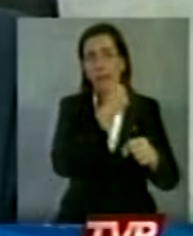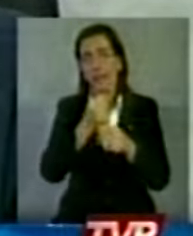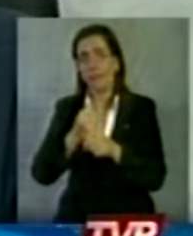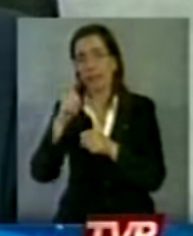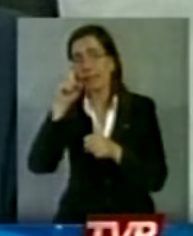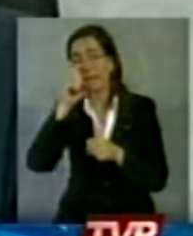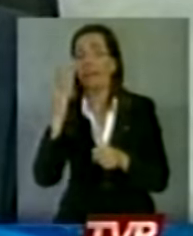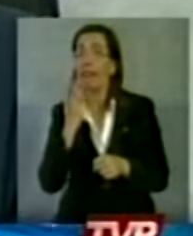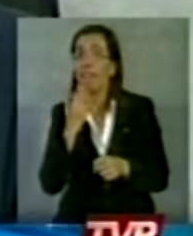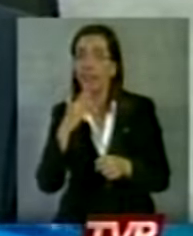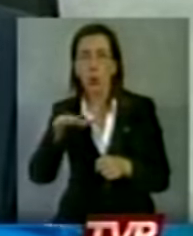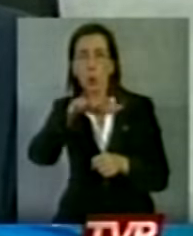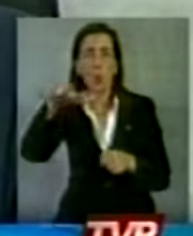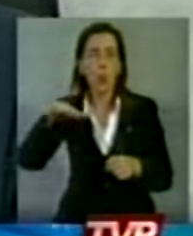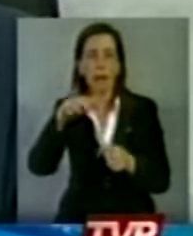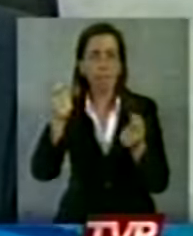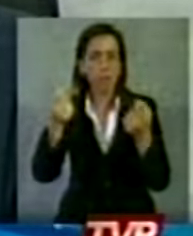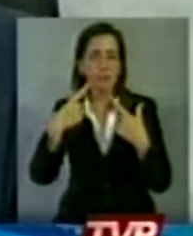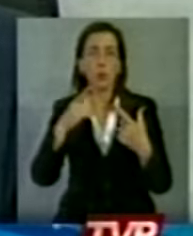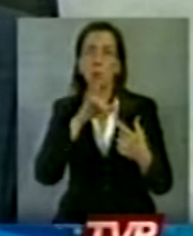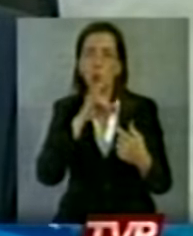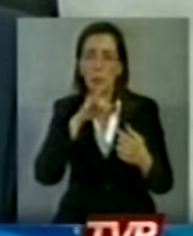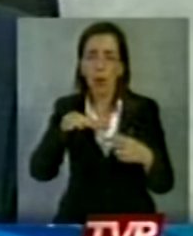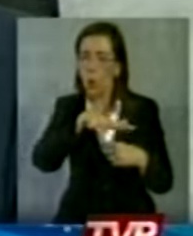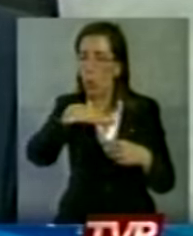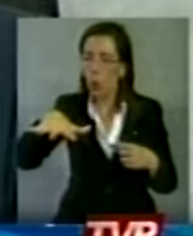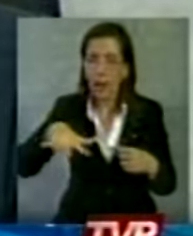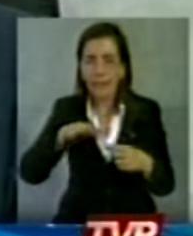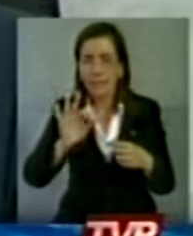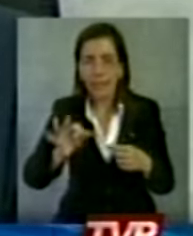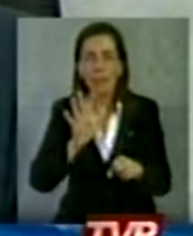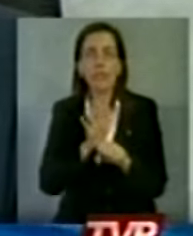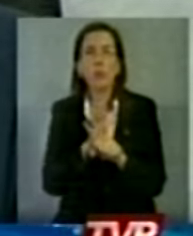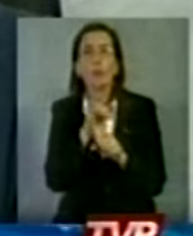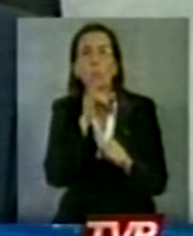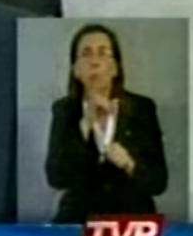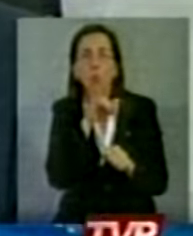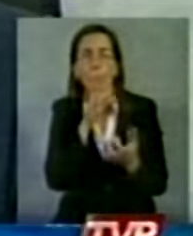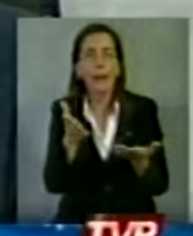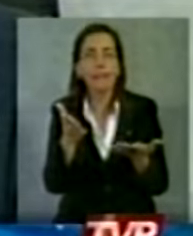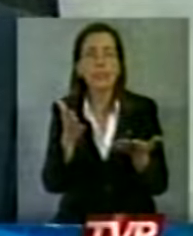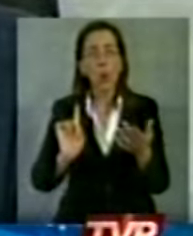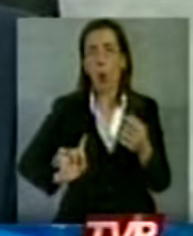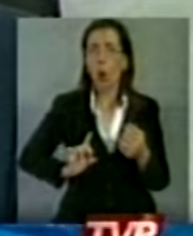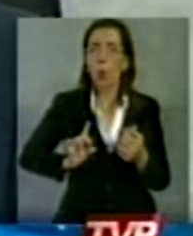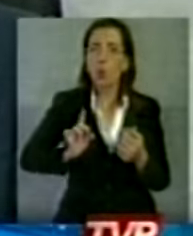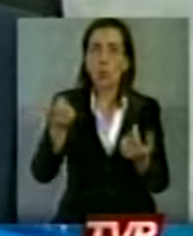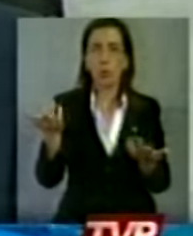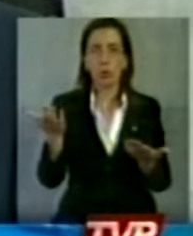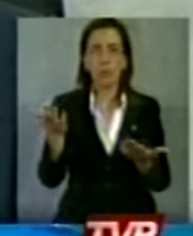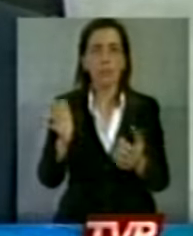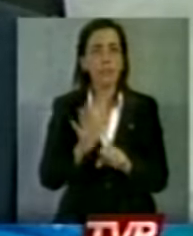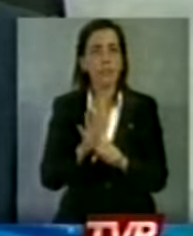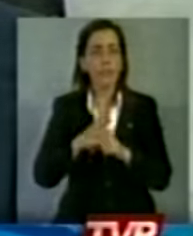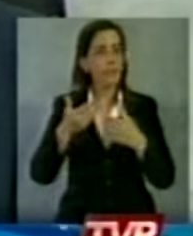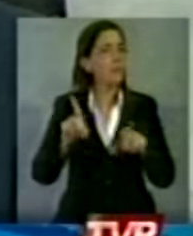abril. Es el tiempo y el espacio de un Tucumán que nos enorgullece